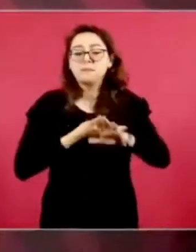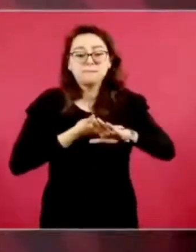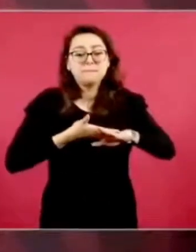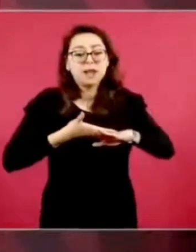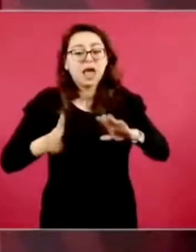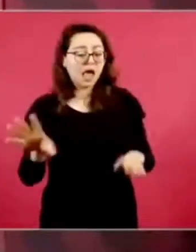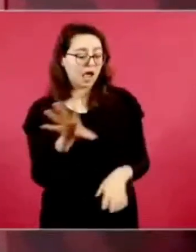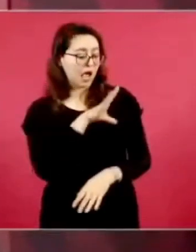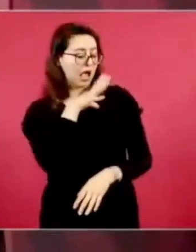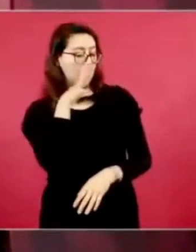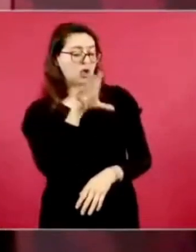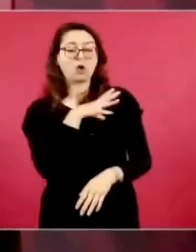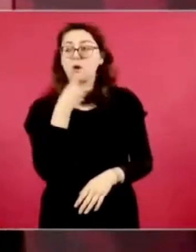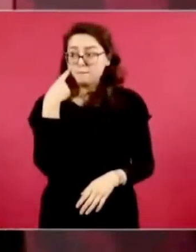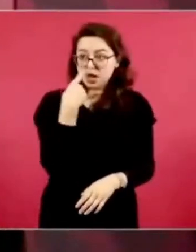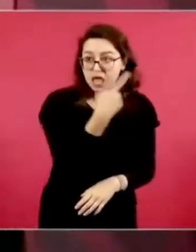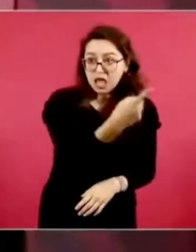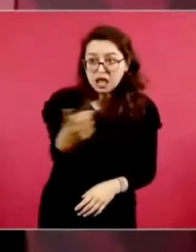somos blancas.